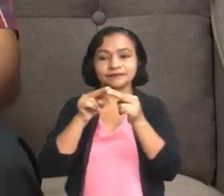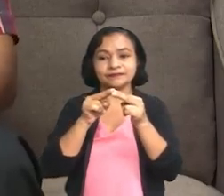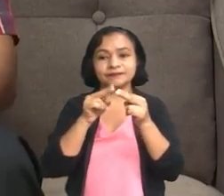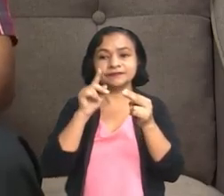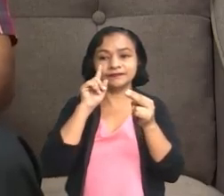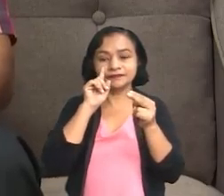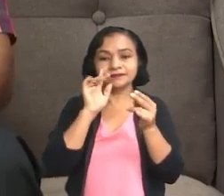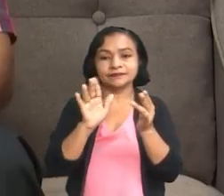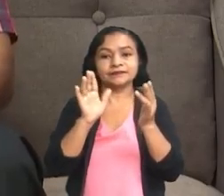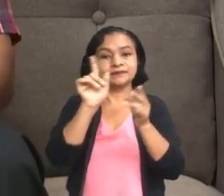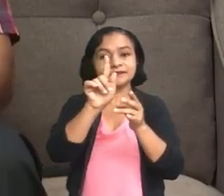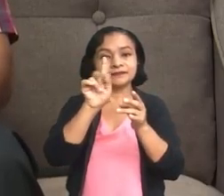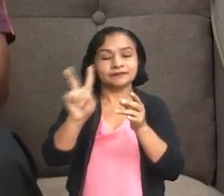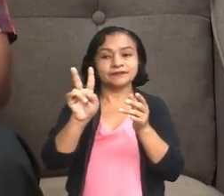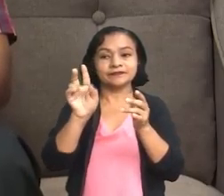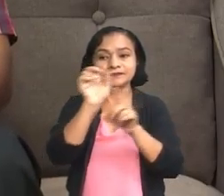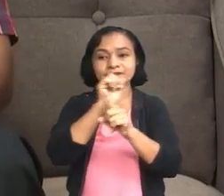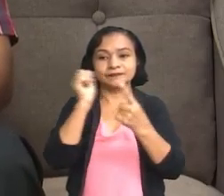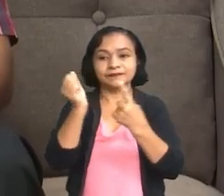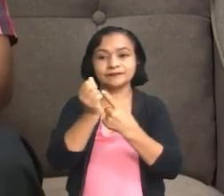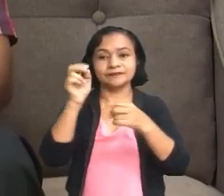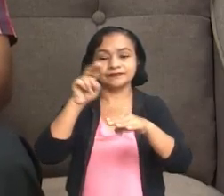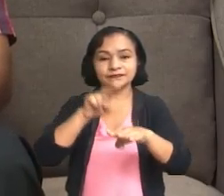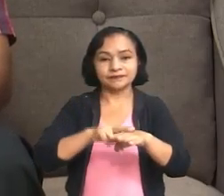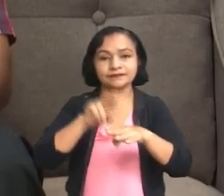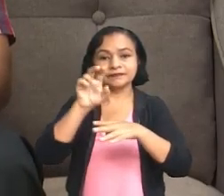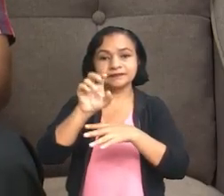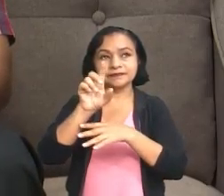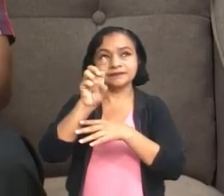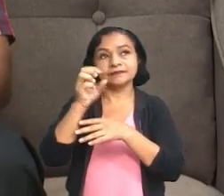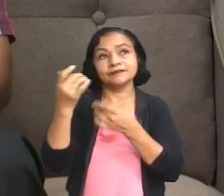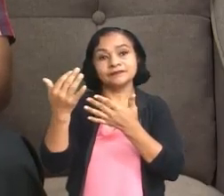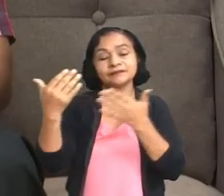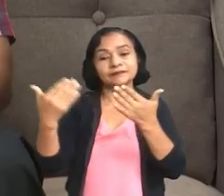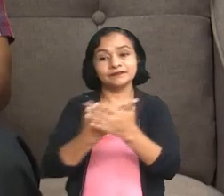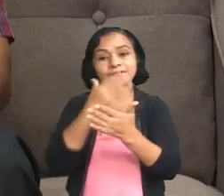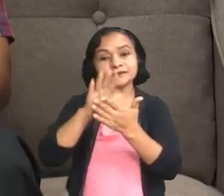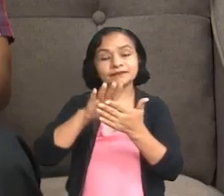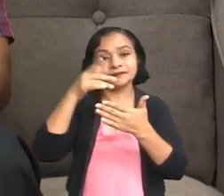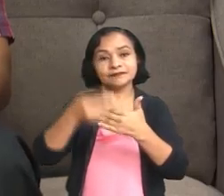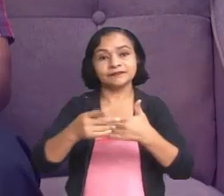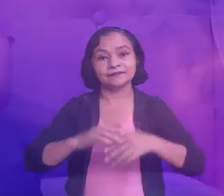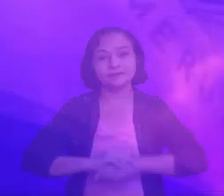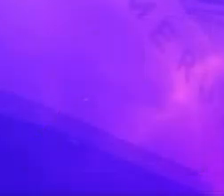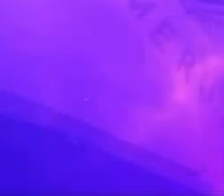fielmente con el canal parlamentario, el canal de la Asamblea Nacional. Estuvo con ustedes Elmer Marx y les esperamos en una nueva edición